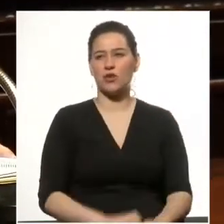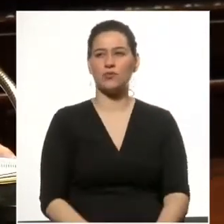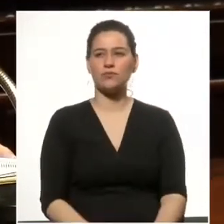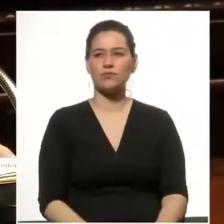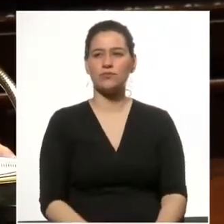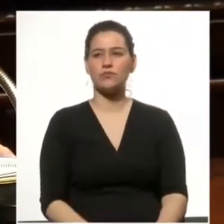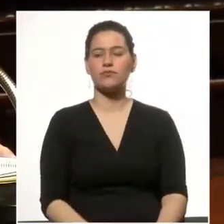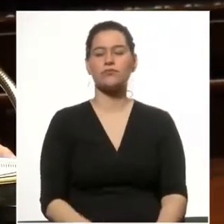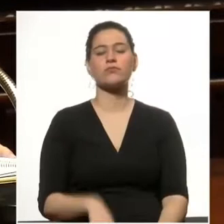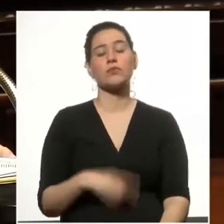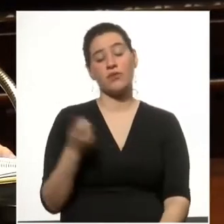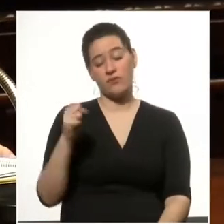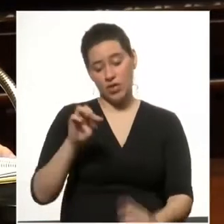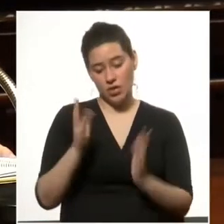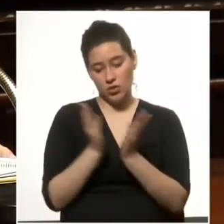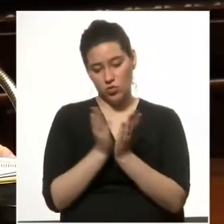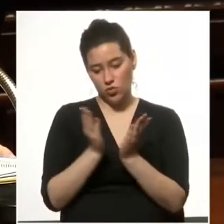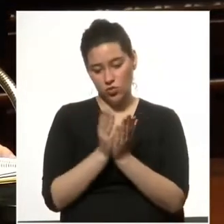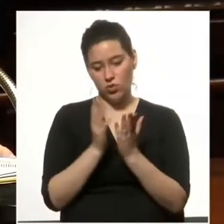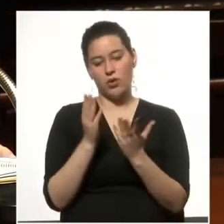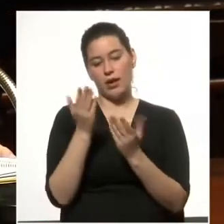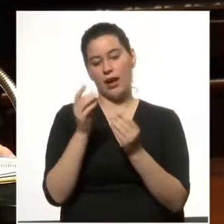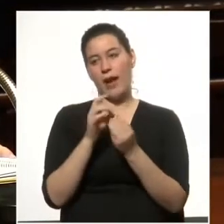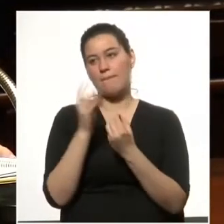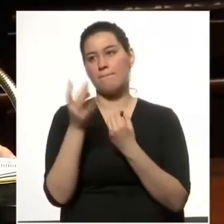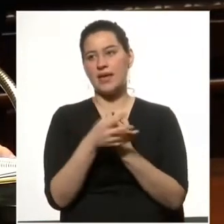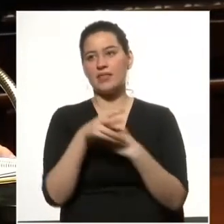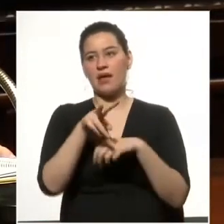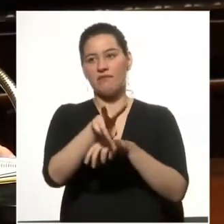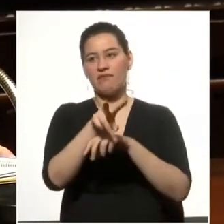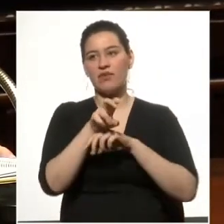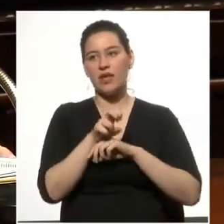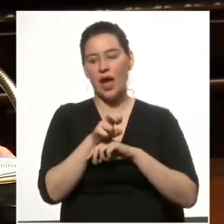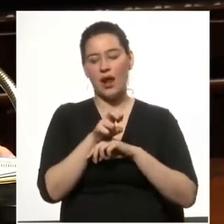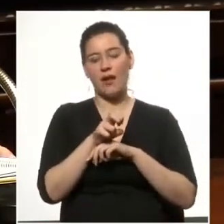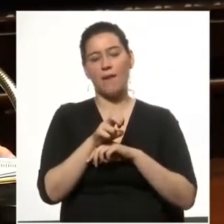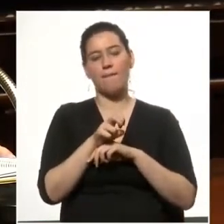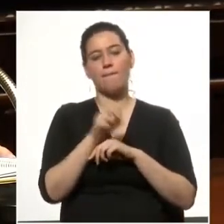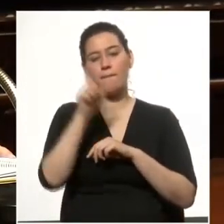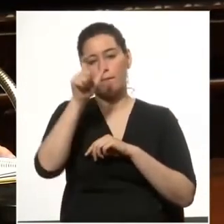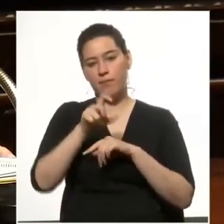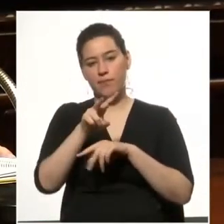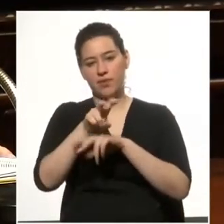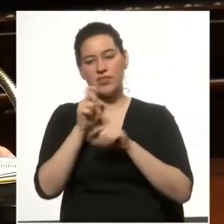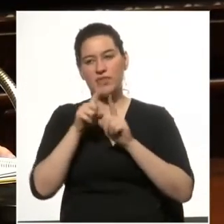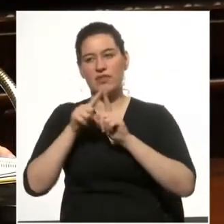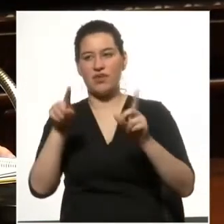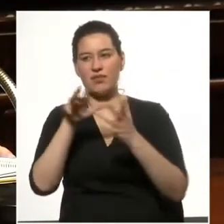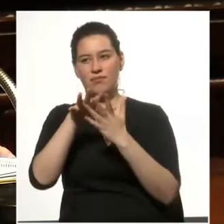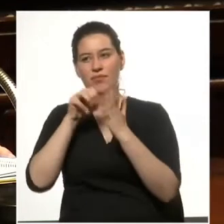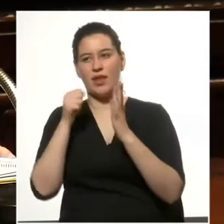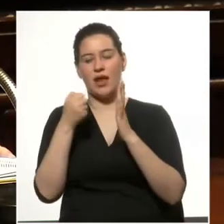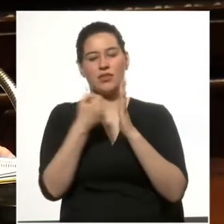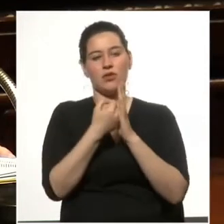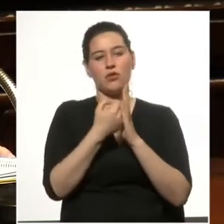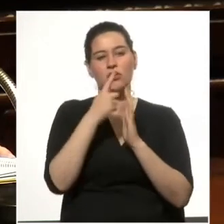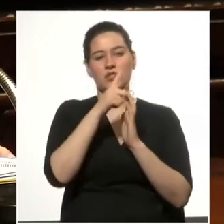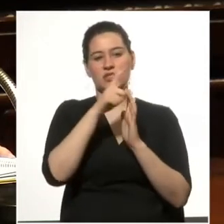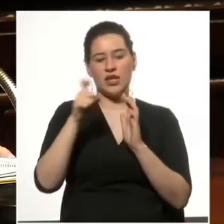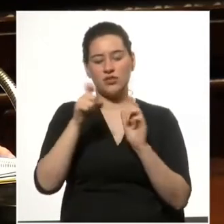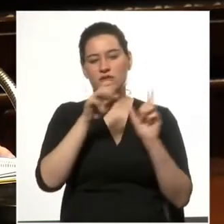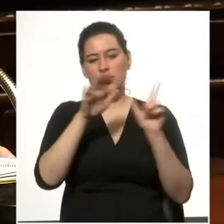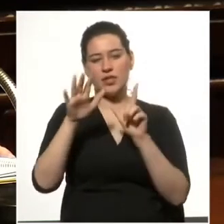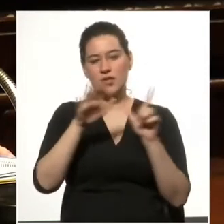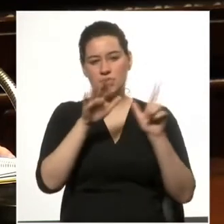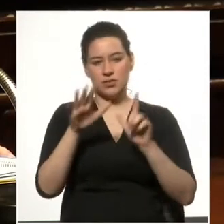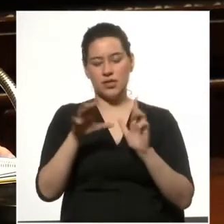Surge del estudio de la carpeta fiscal que Morosoli no tiene los mismos criterios para interpretar el artículo 177 del Código